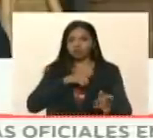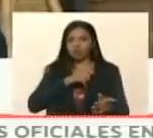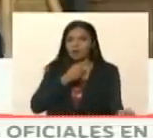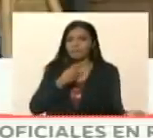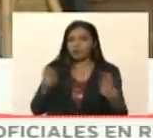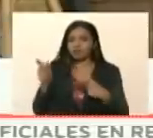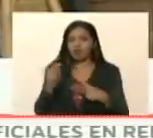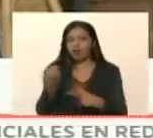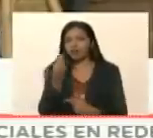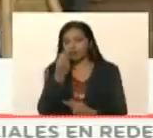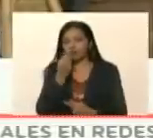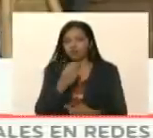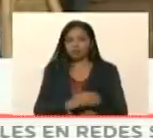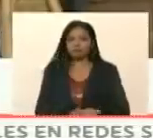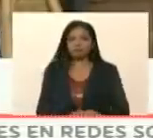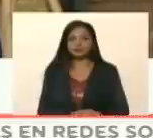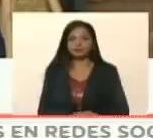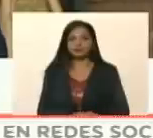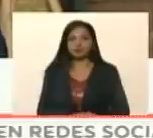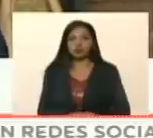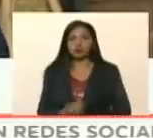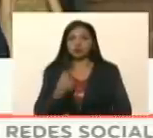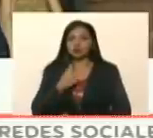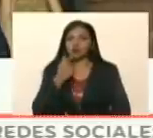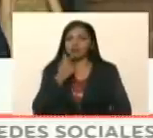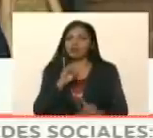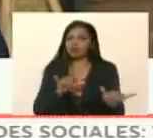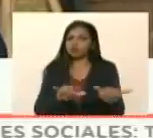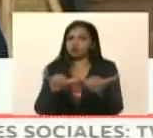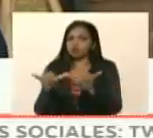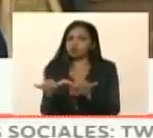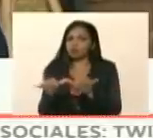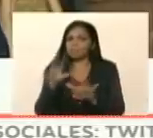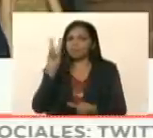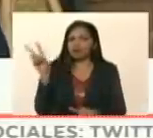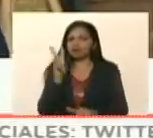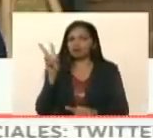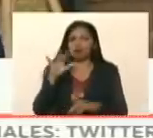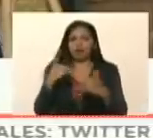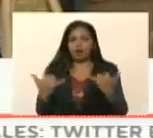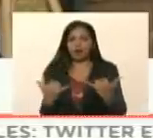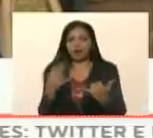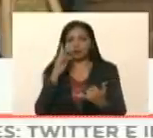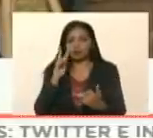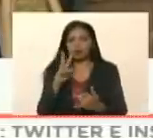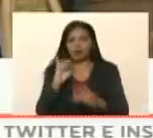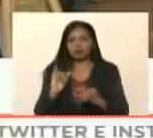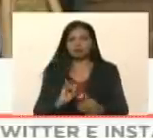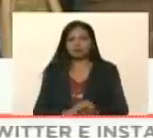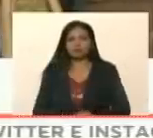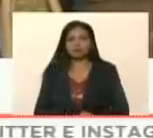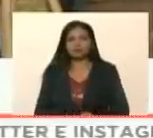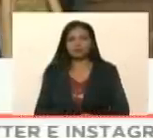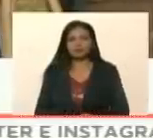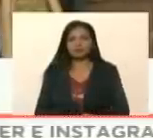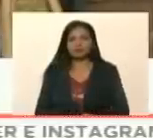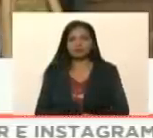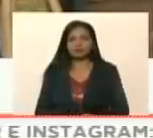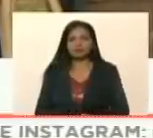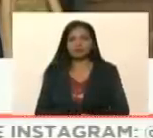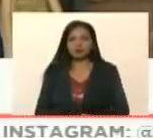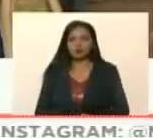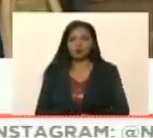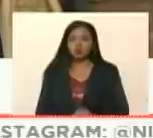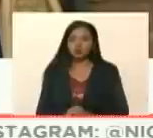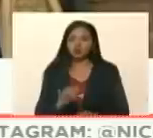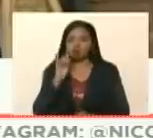alimentos. Yo le dije, lo mismo va a hacer Venezuela. Usted lo verá, maestro. Usted lo